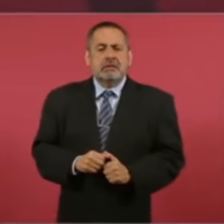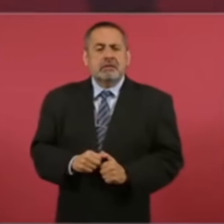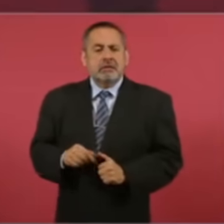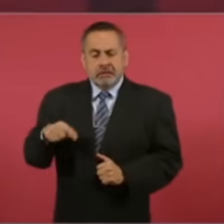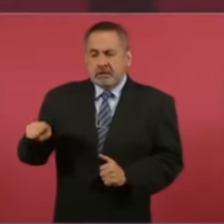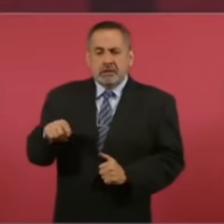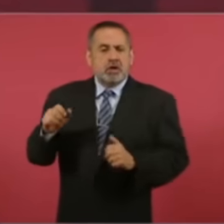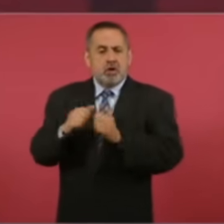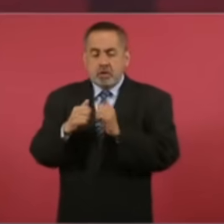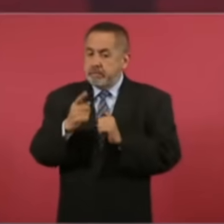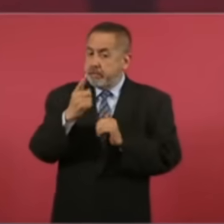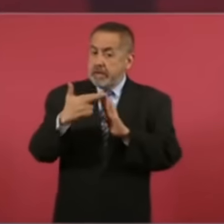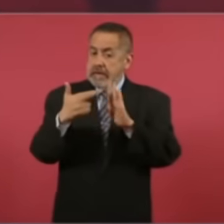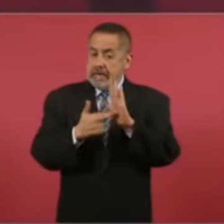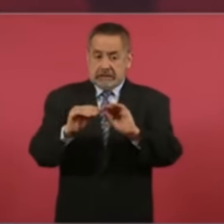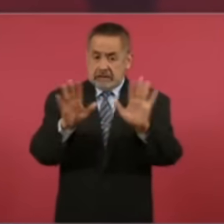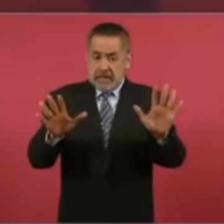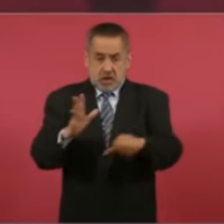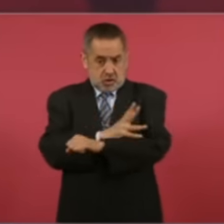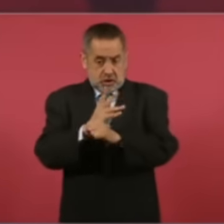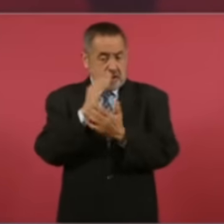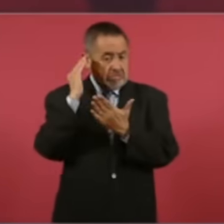con reglas claras